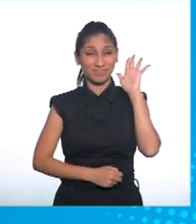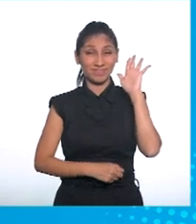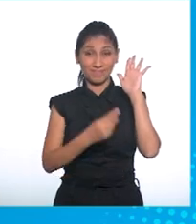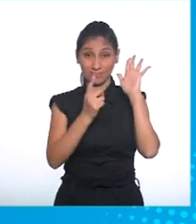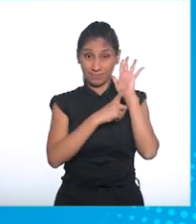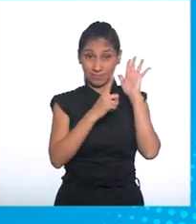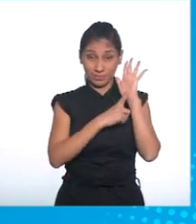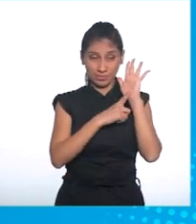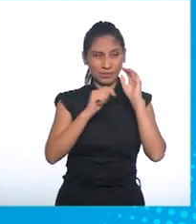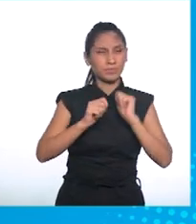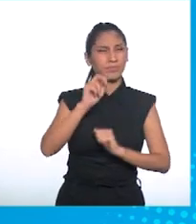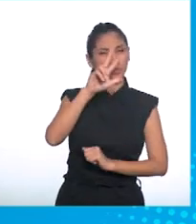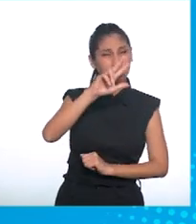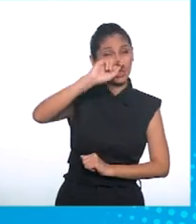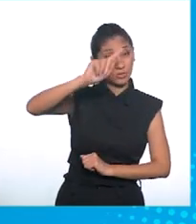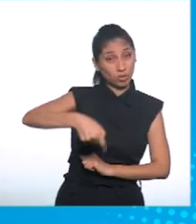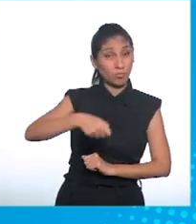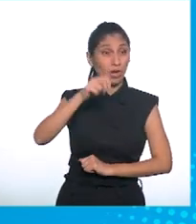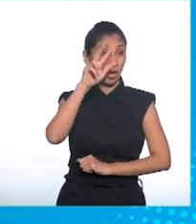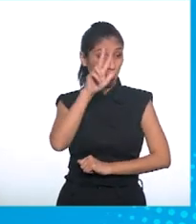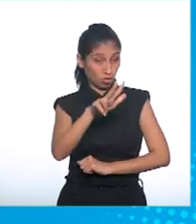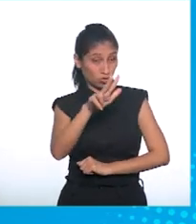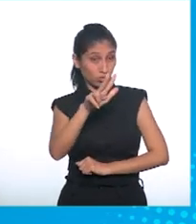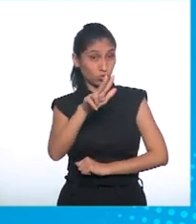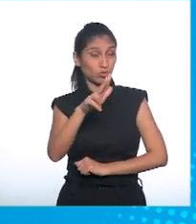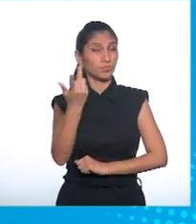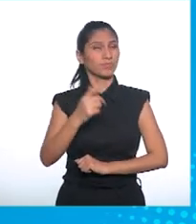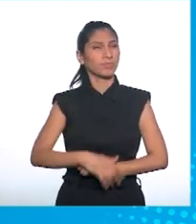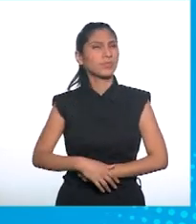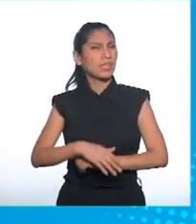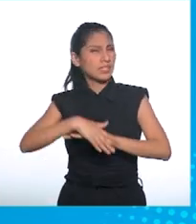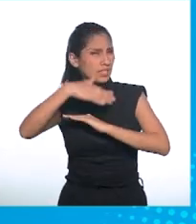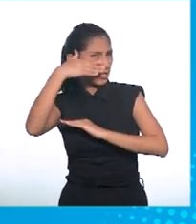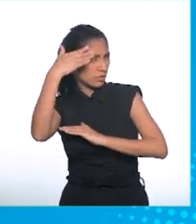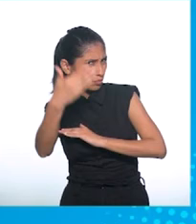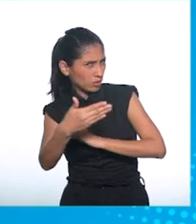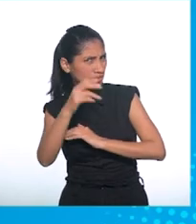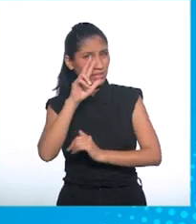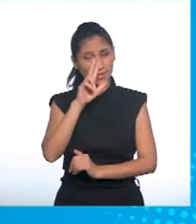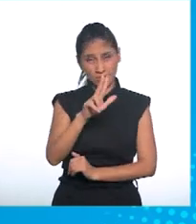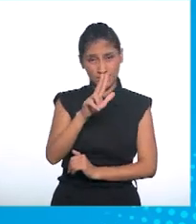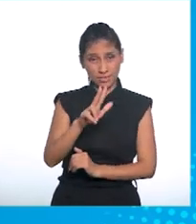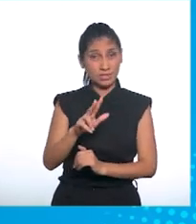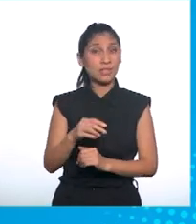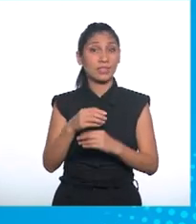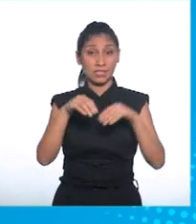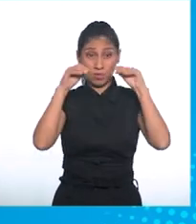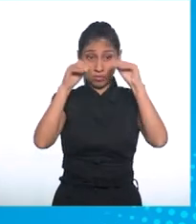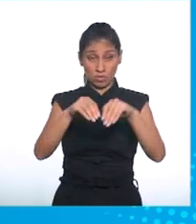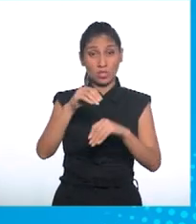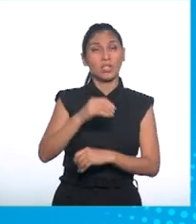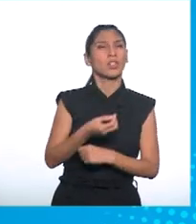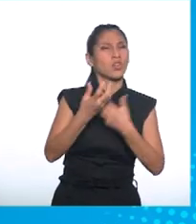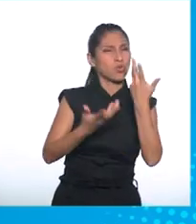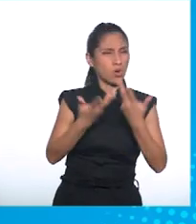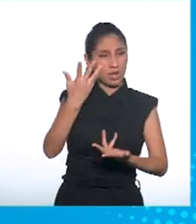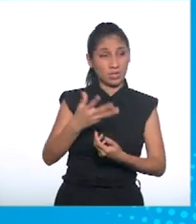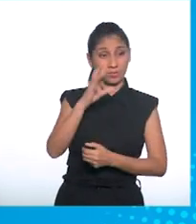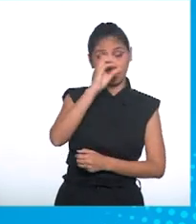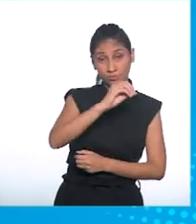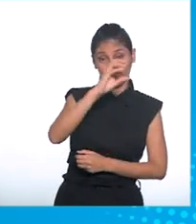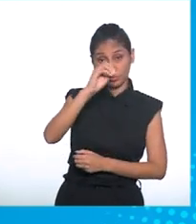la mantisa tendremos 3,8. Después de 3 viene 6 cifras que equivalen